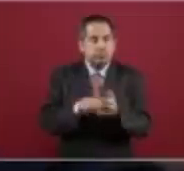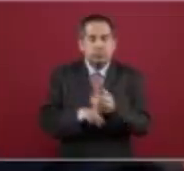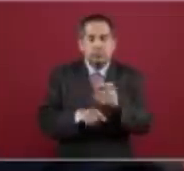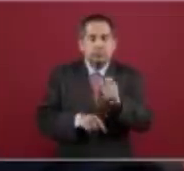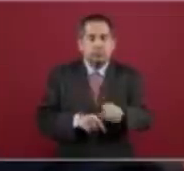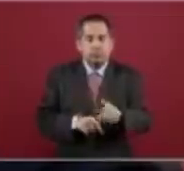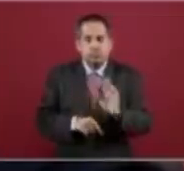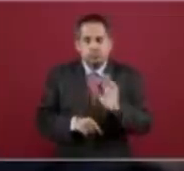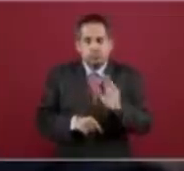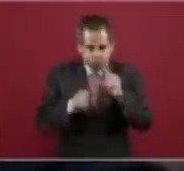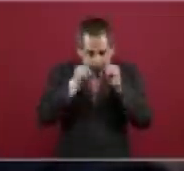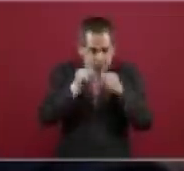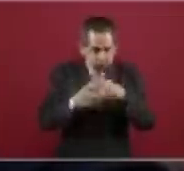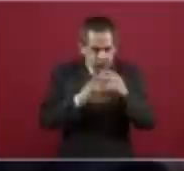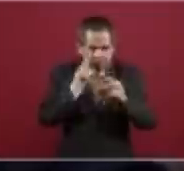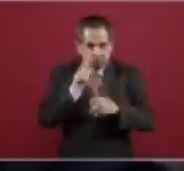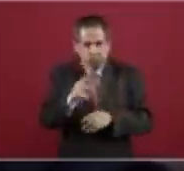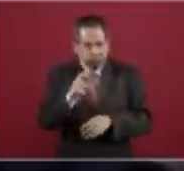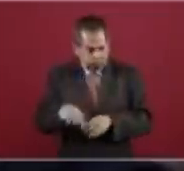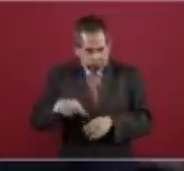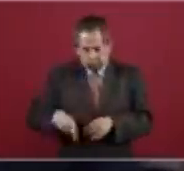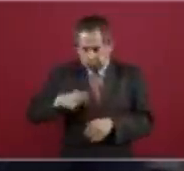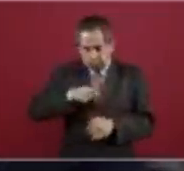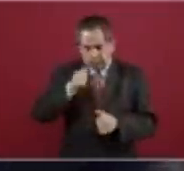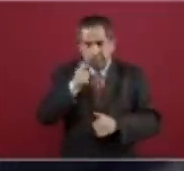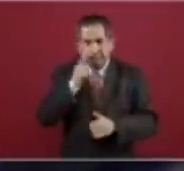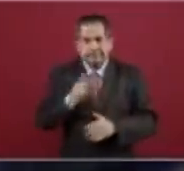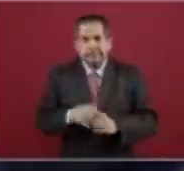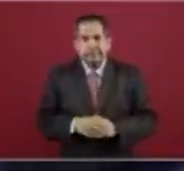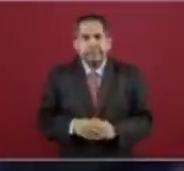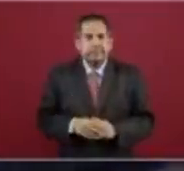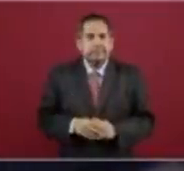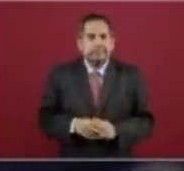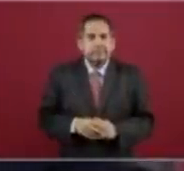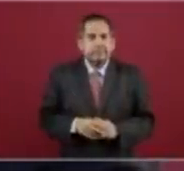se ve, se atiende aquí. Y